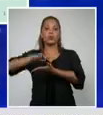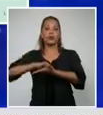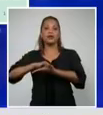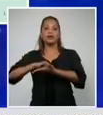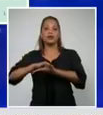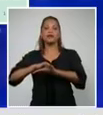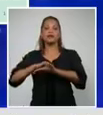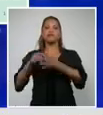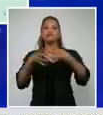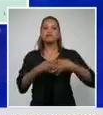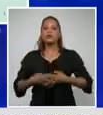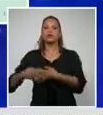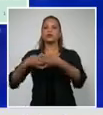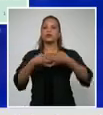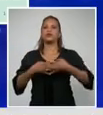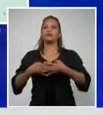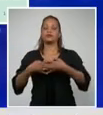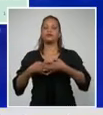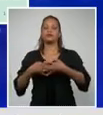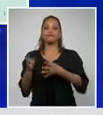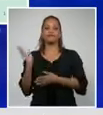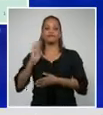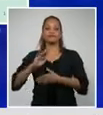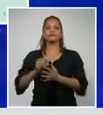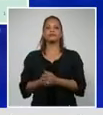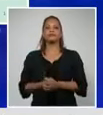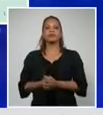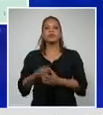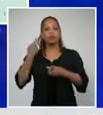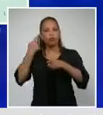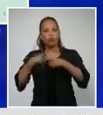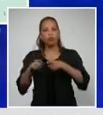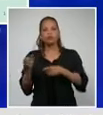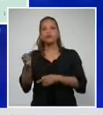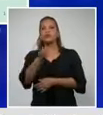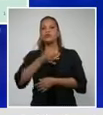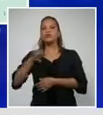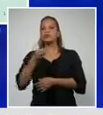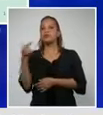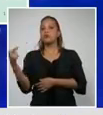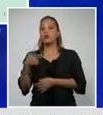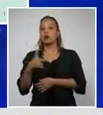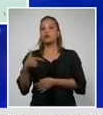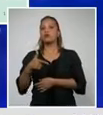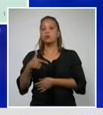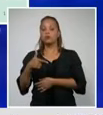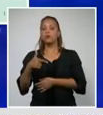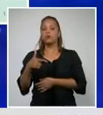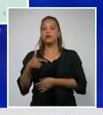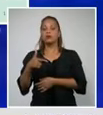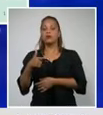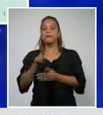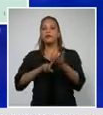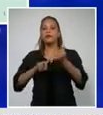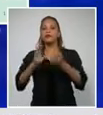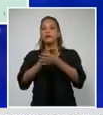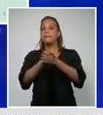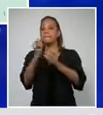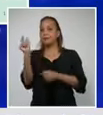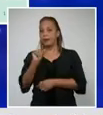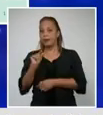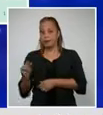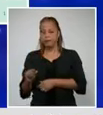los Estados Unidos. Uno del municipio Jaruco en la provincia de Mayabeque, que en ese caso estamos